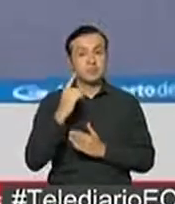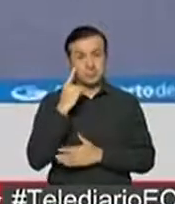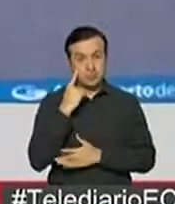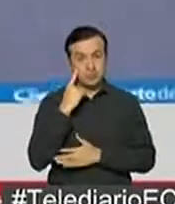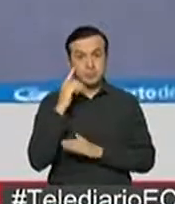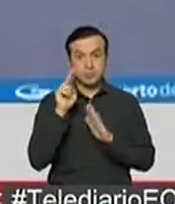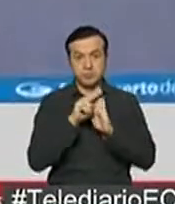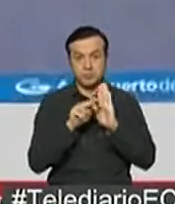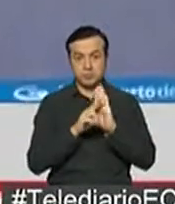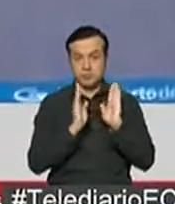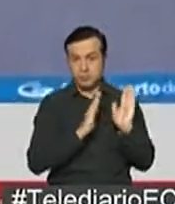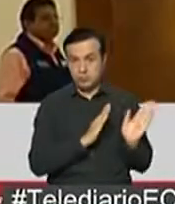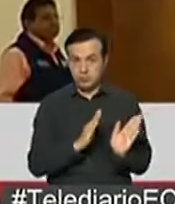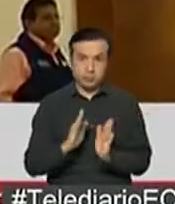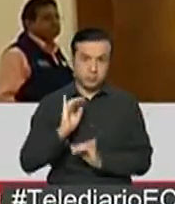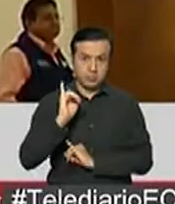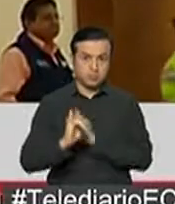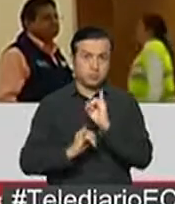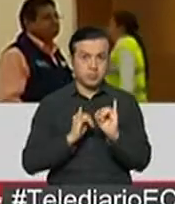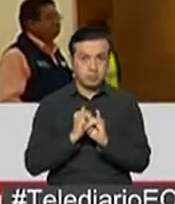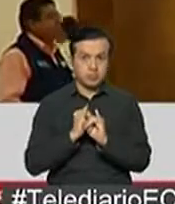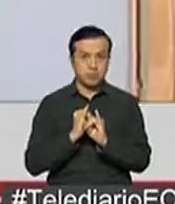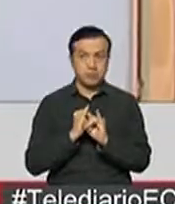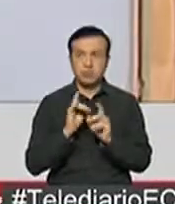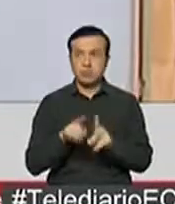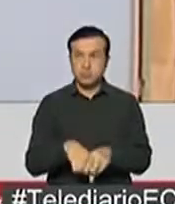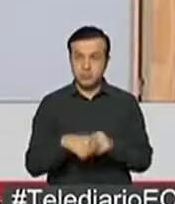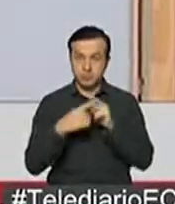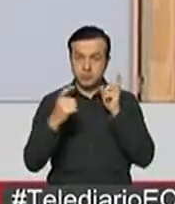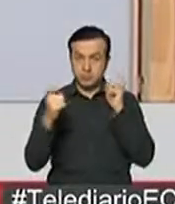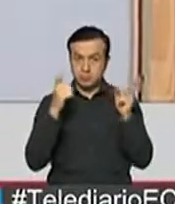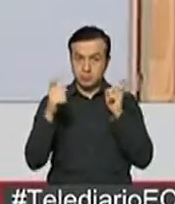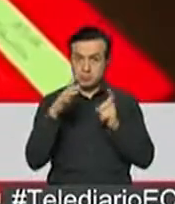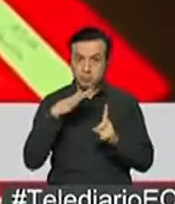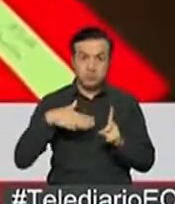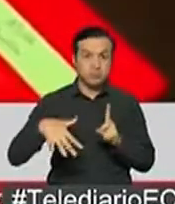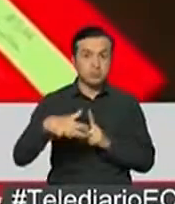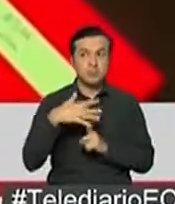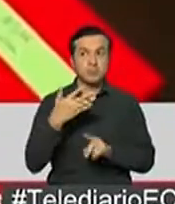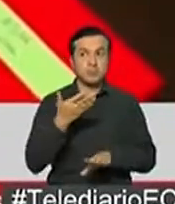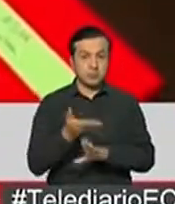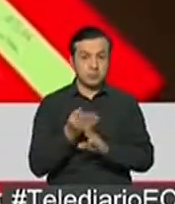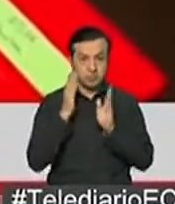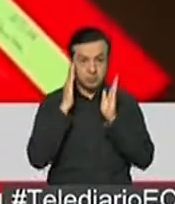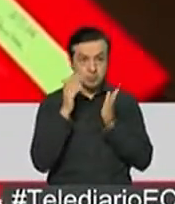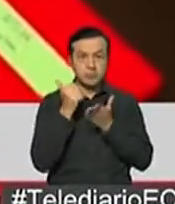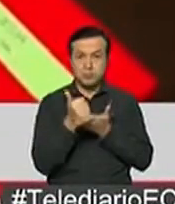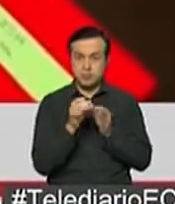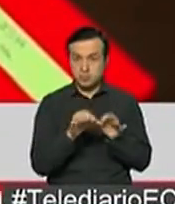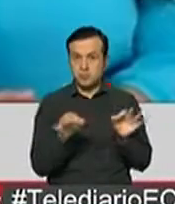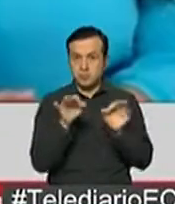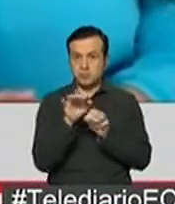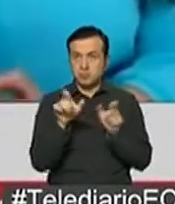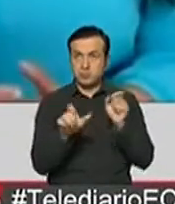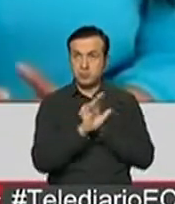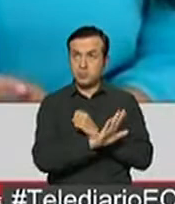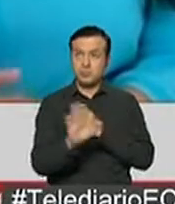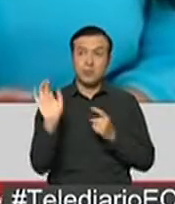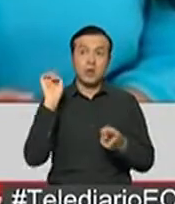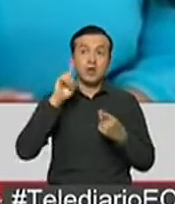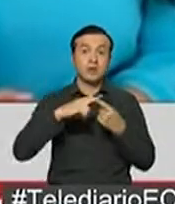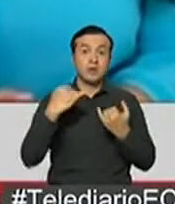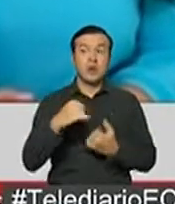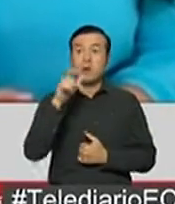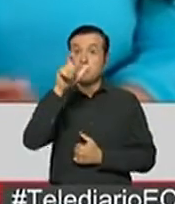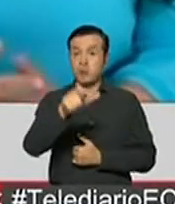protocolos internacionales necesarios para controlar la situación y brindar la atención necesaria al paciente al momento el paciente